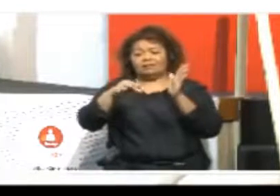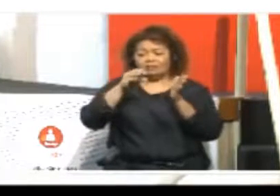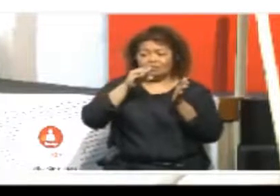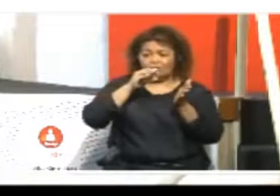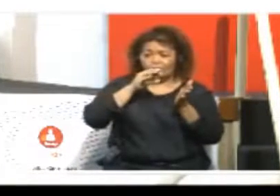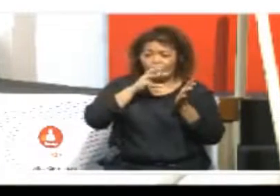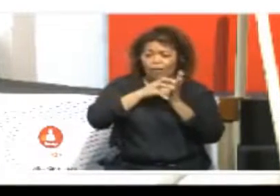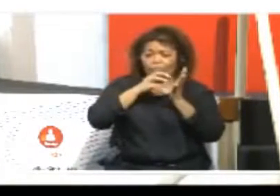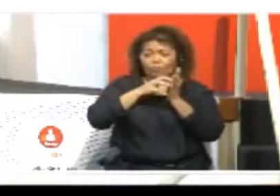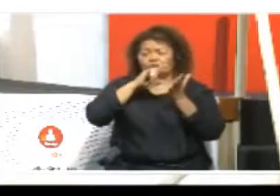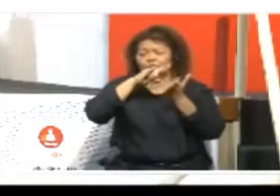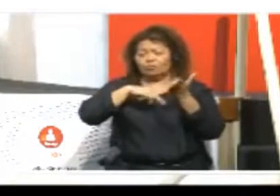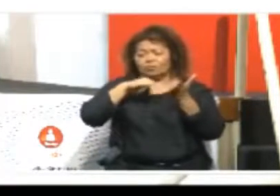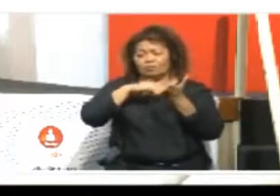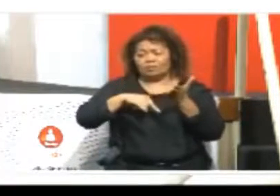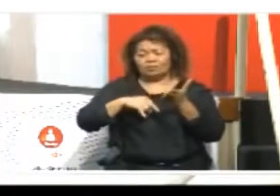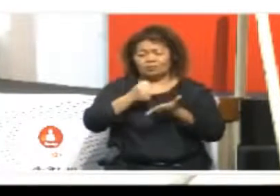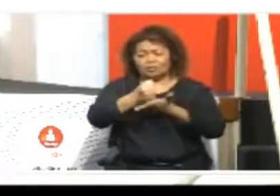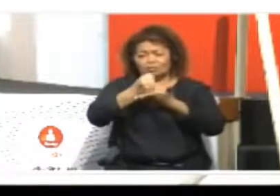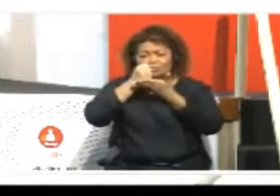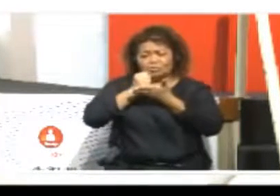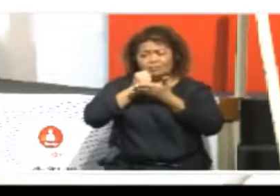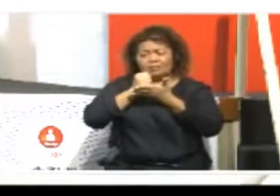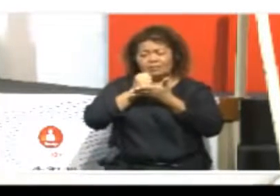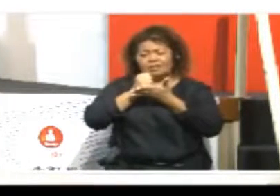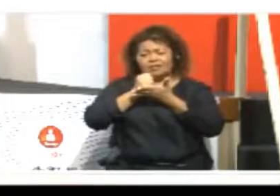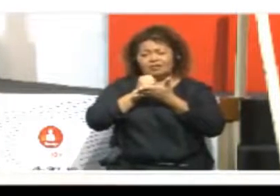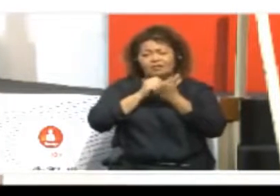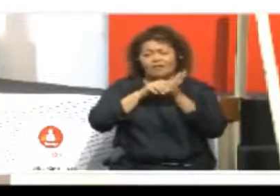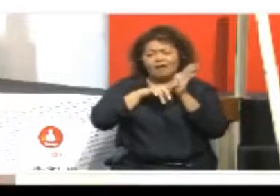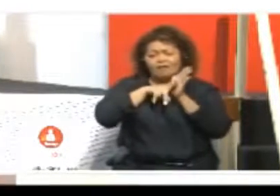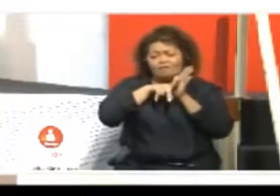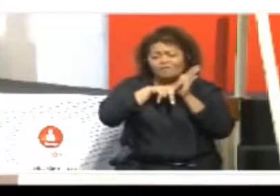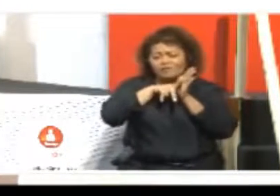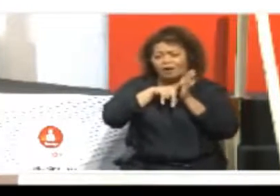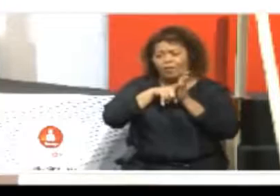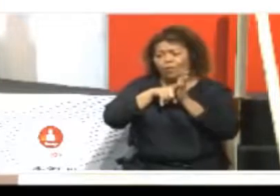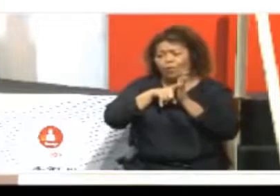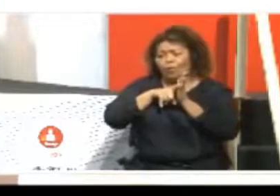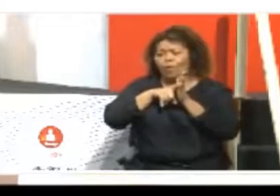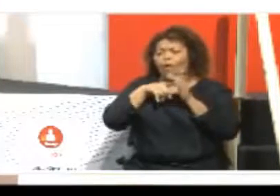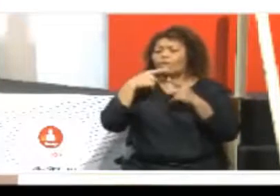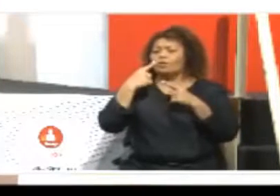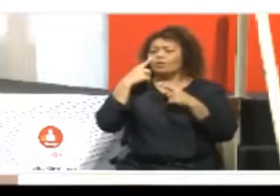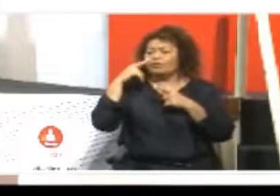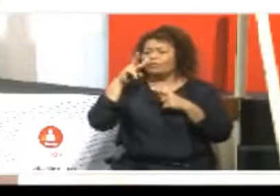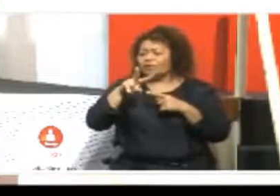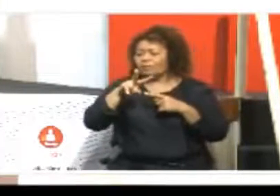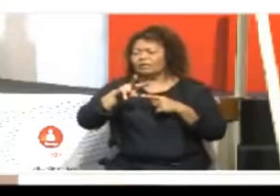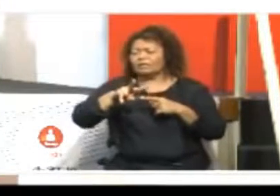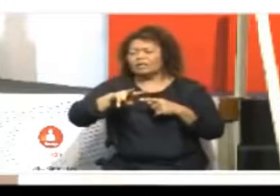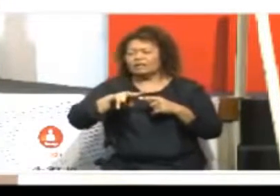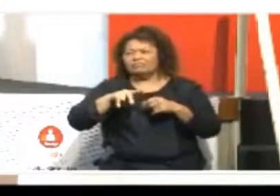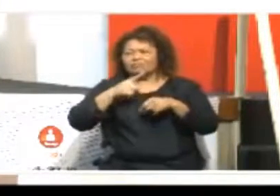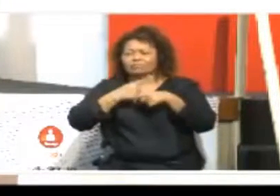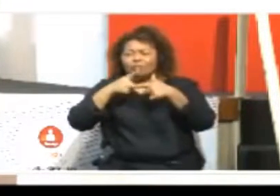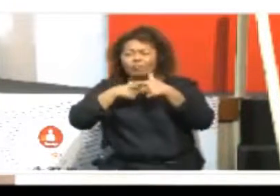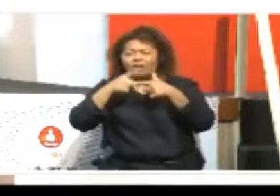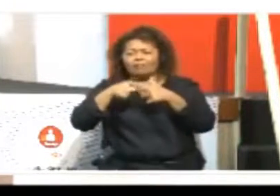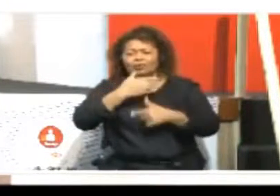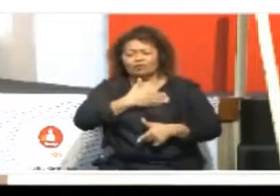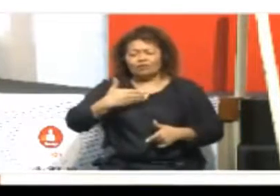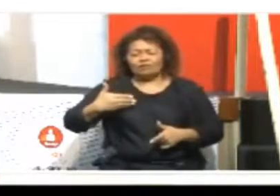fiscal. Vemos que con las épocas de crisis, los gobiernos tienen que aprender a saber de dónde van a obtener recursos para no